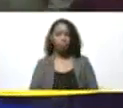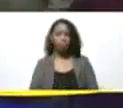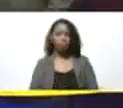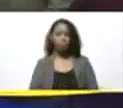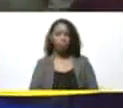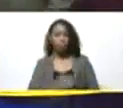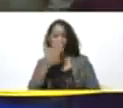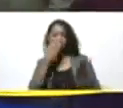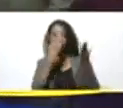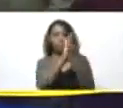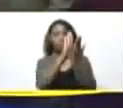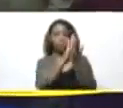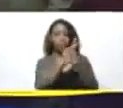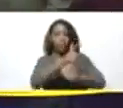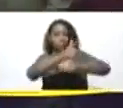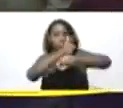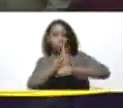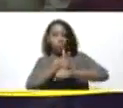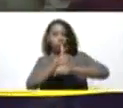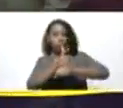del enfrentamiento armado,